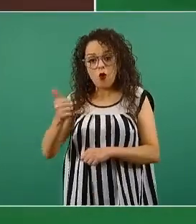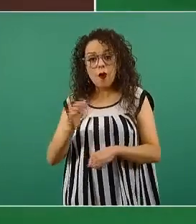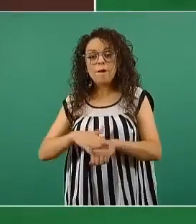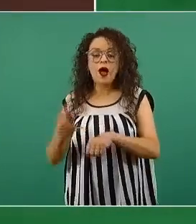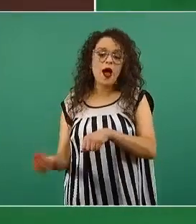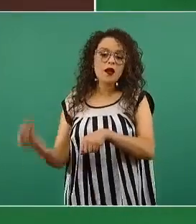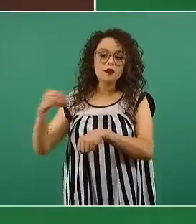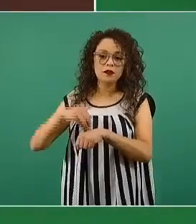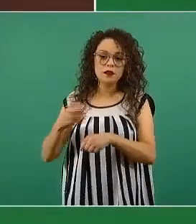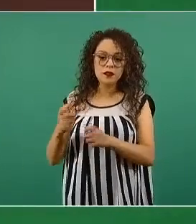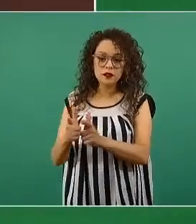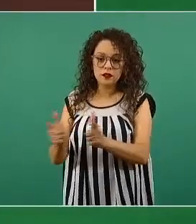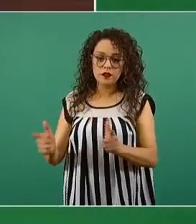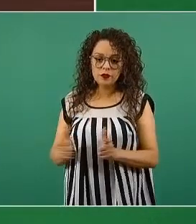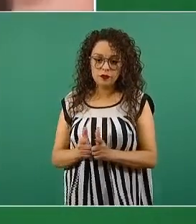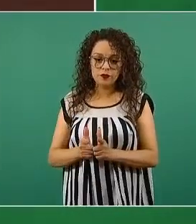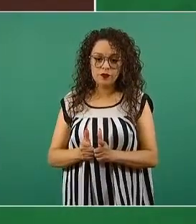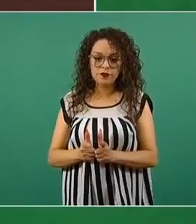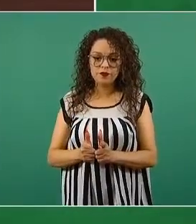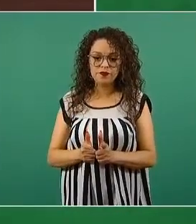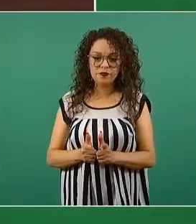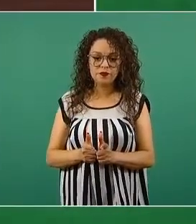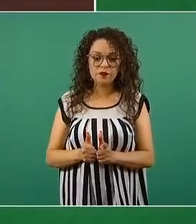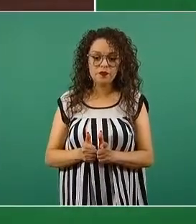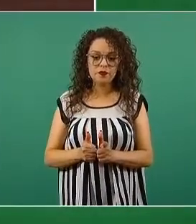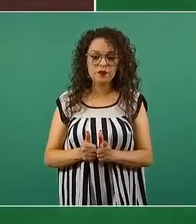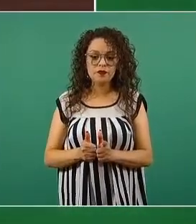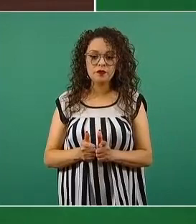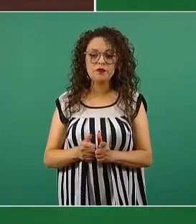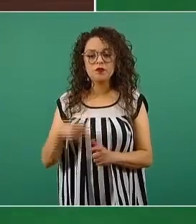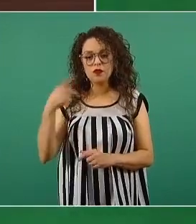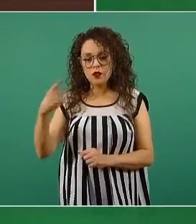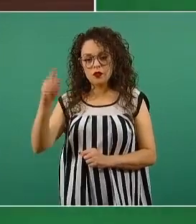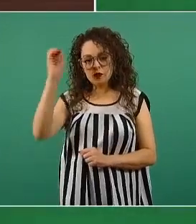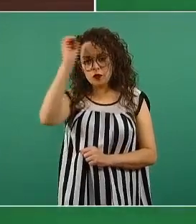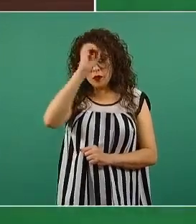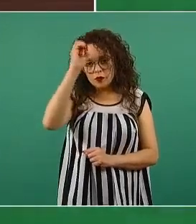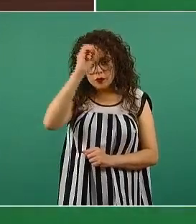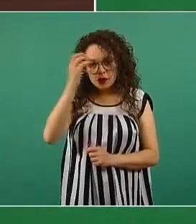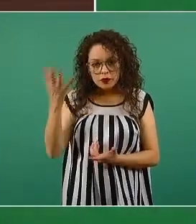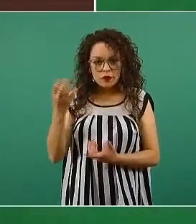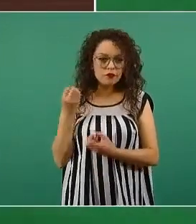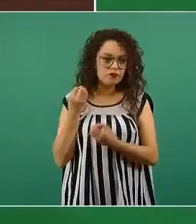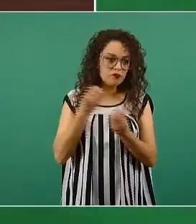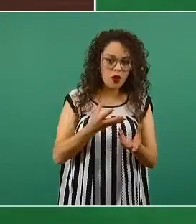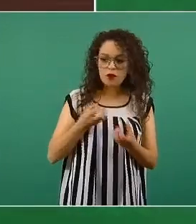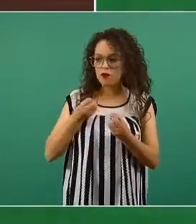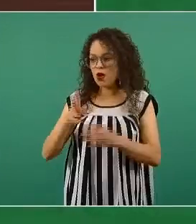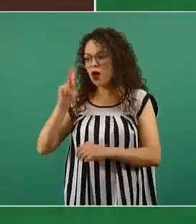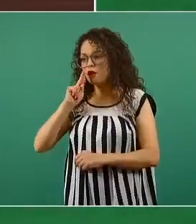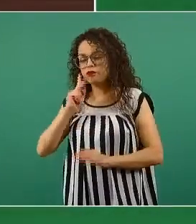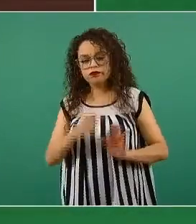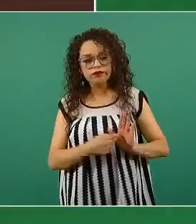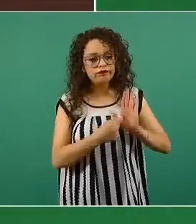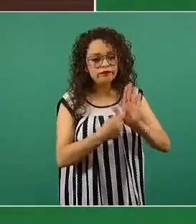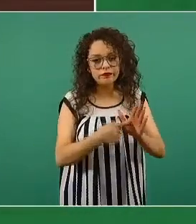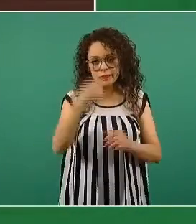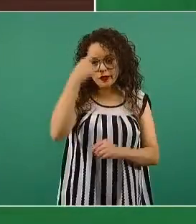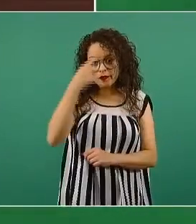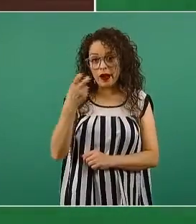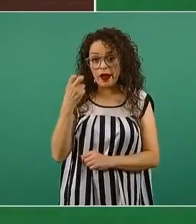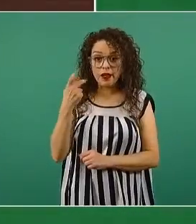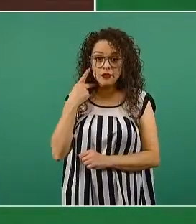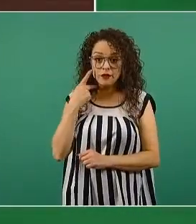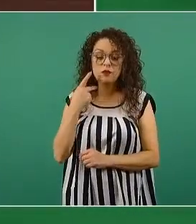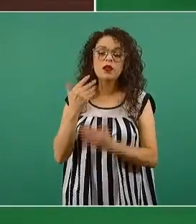que está también pues brindando opinión y elementos para considerar en esta